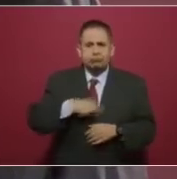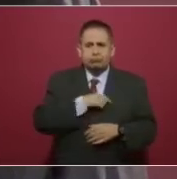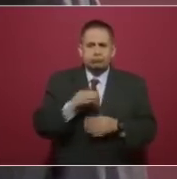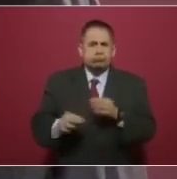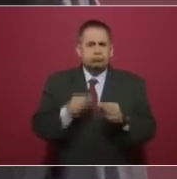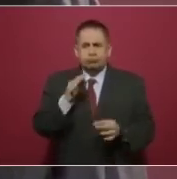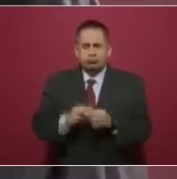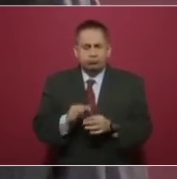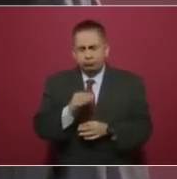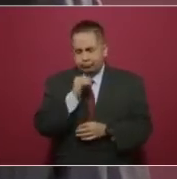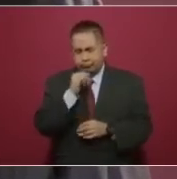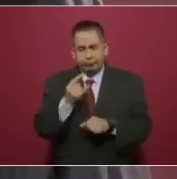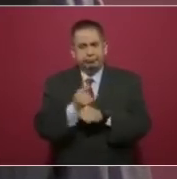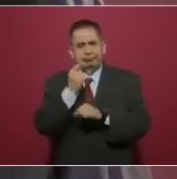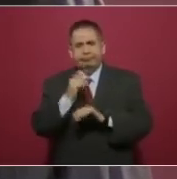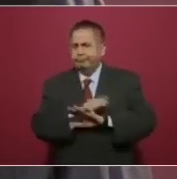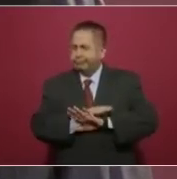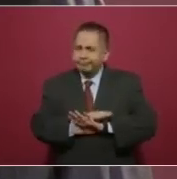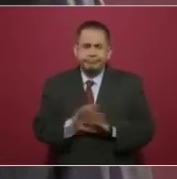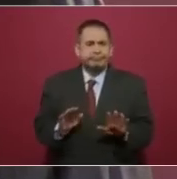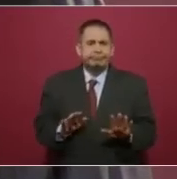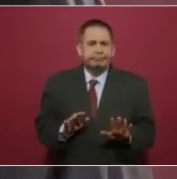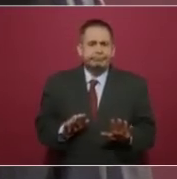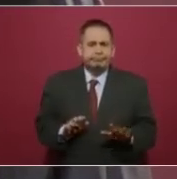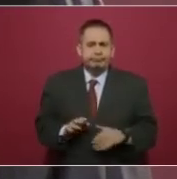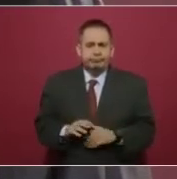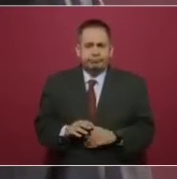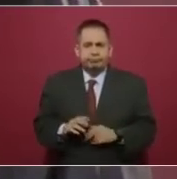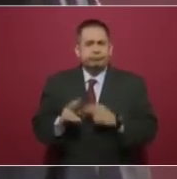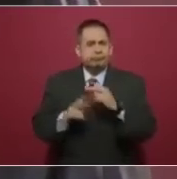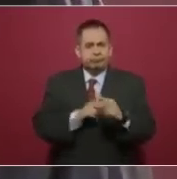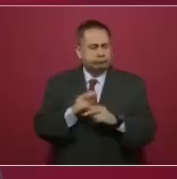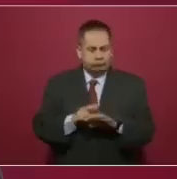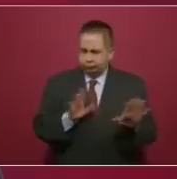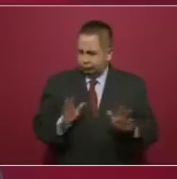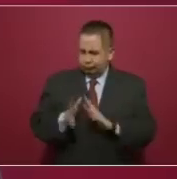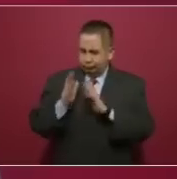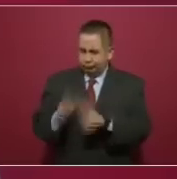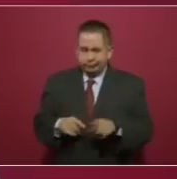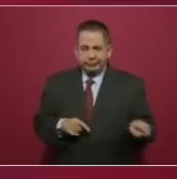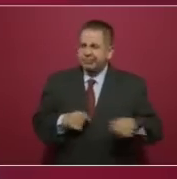incumpliéramos nuestros compromisos. Se van a quedar con las ganas.